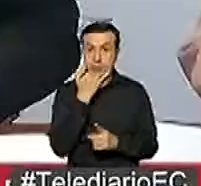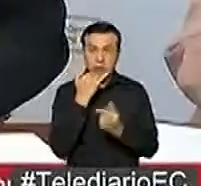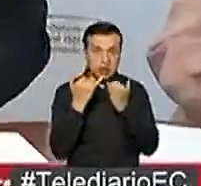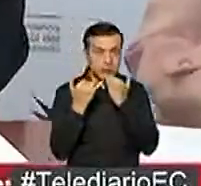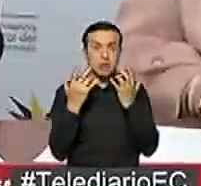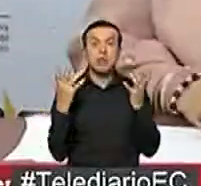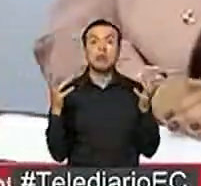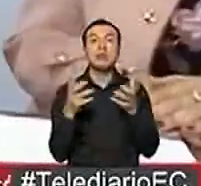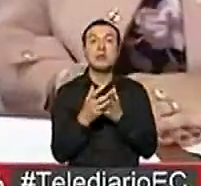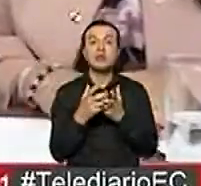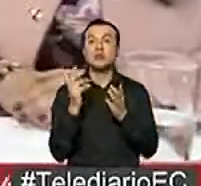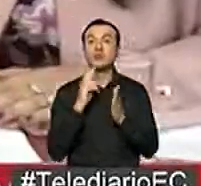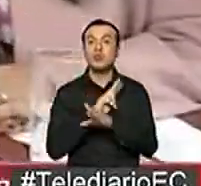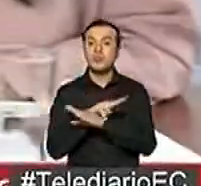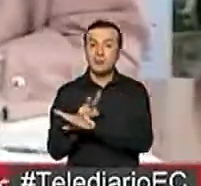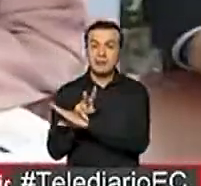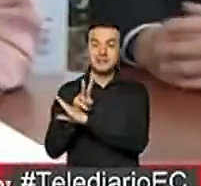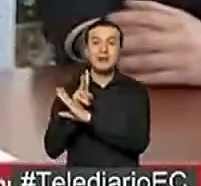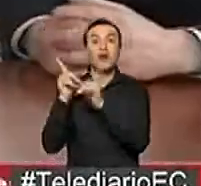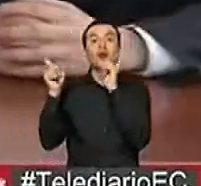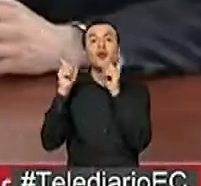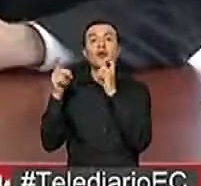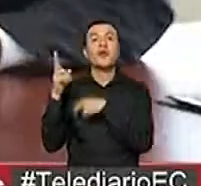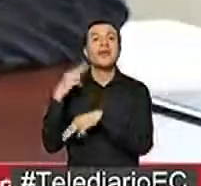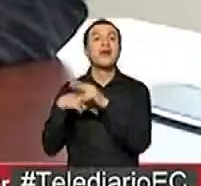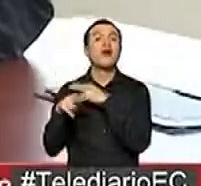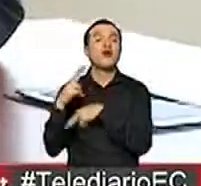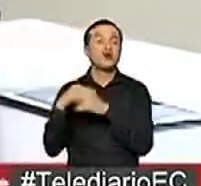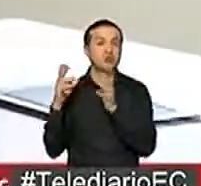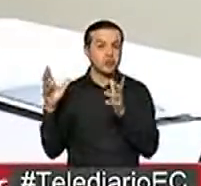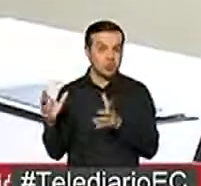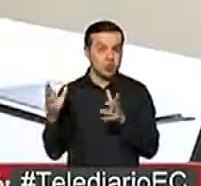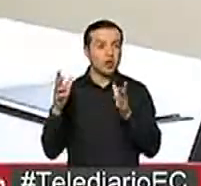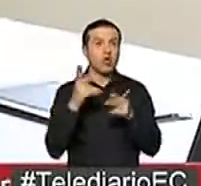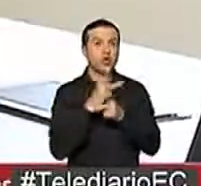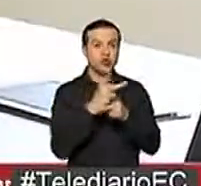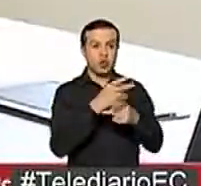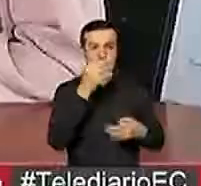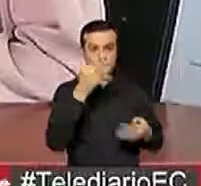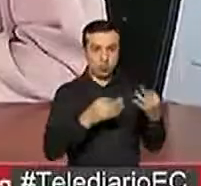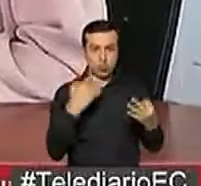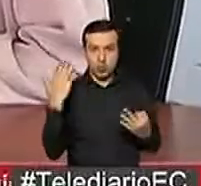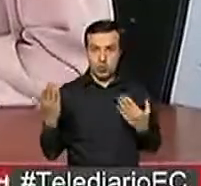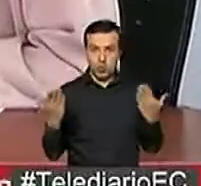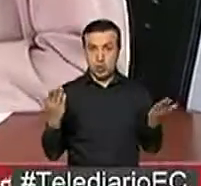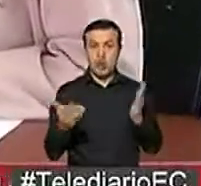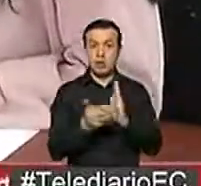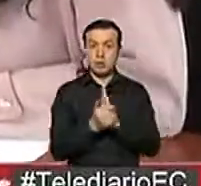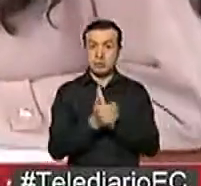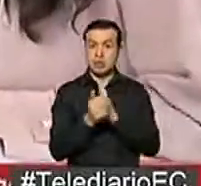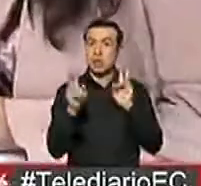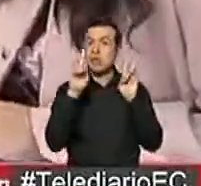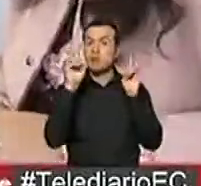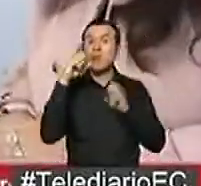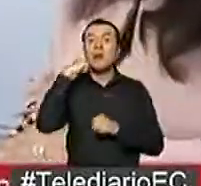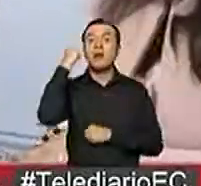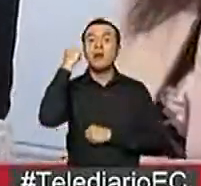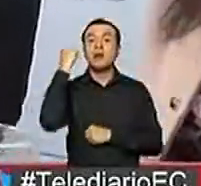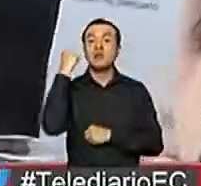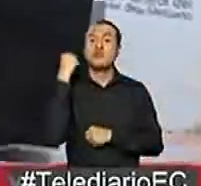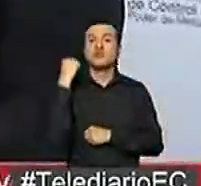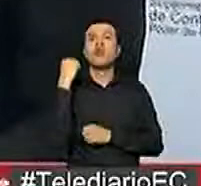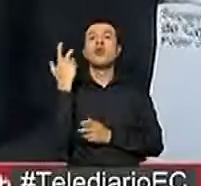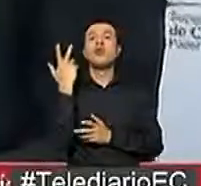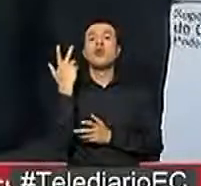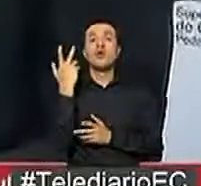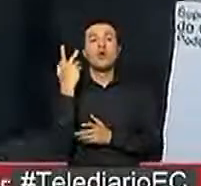firmado entre la Superintendencia de Control de Poder del Mercado y del Consejo de la Judicatura para capacitar en materia de derecho de competencia